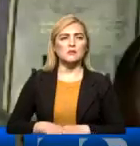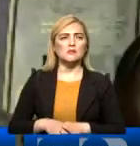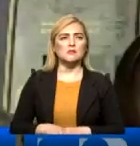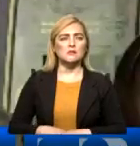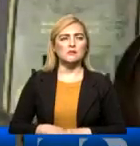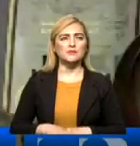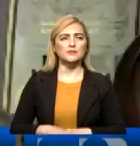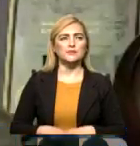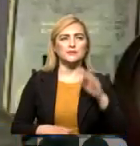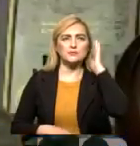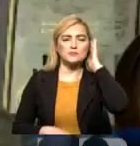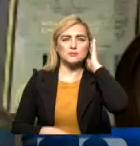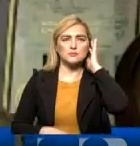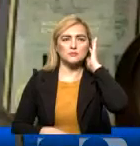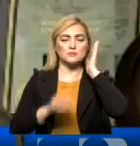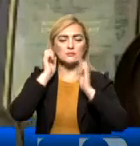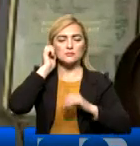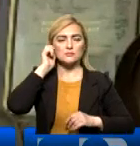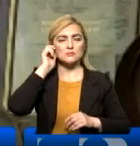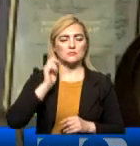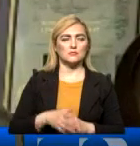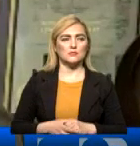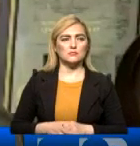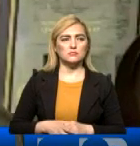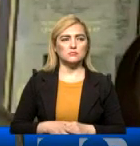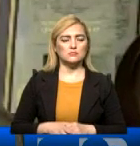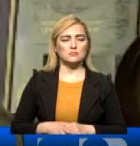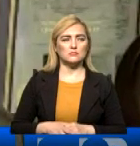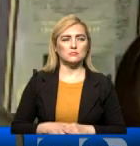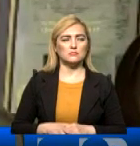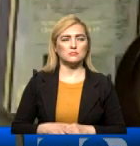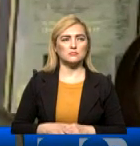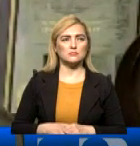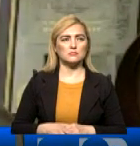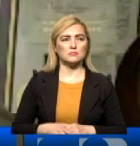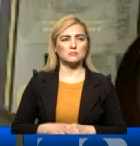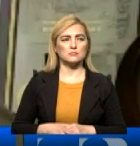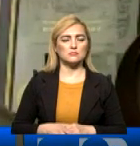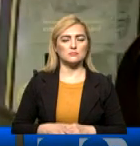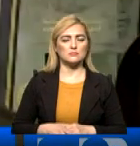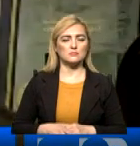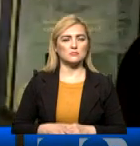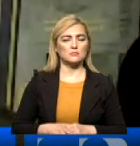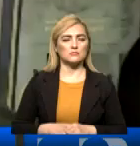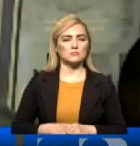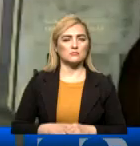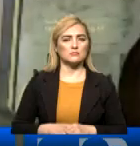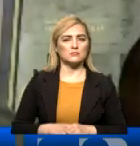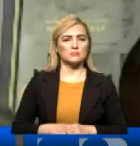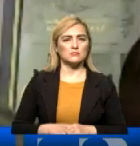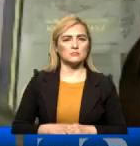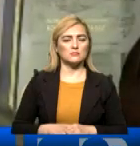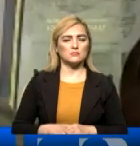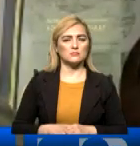COVID-19. Estamos realizando ya las acciones correspondientes para preparar los espacios por si habría